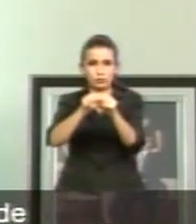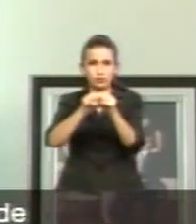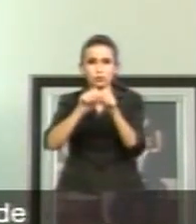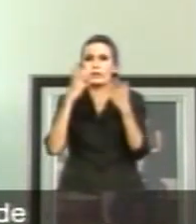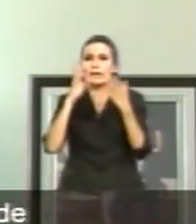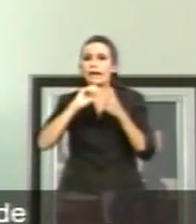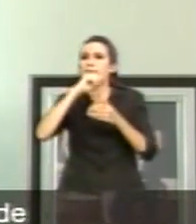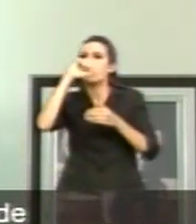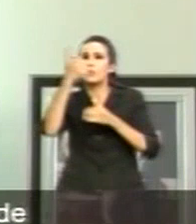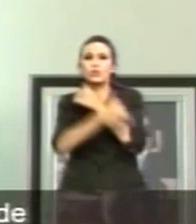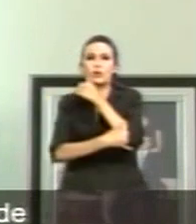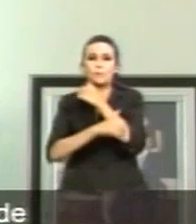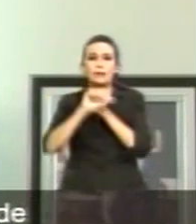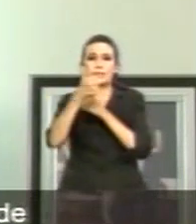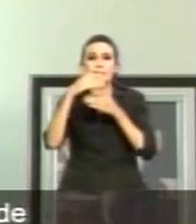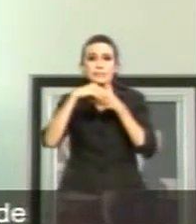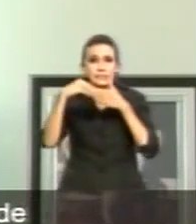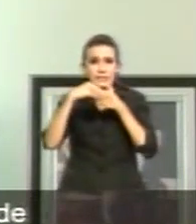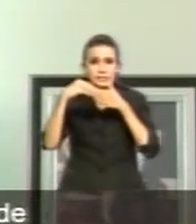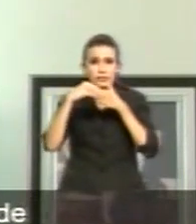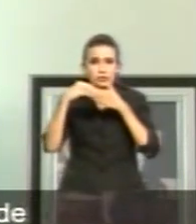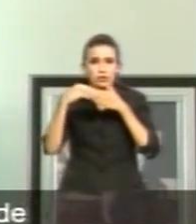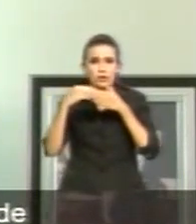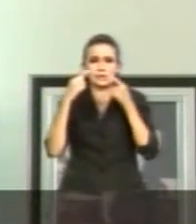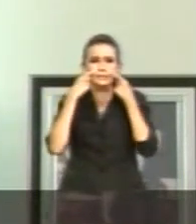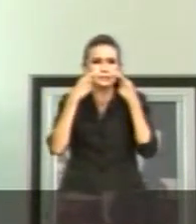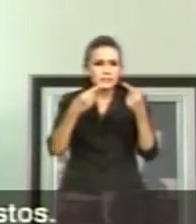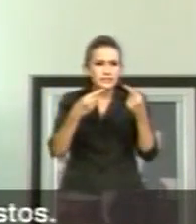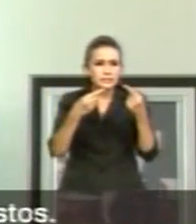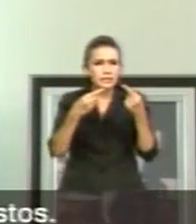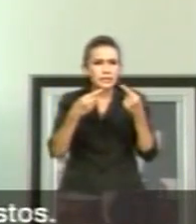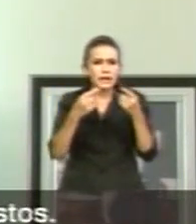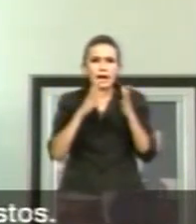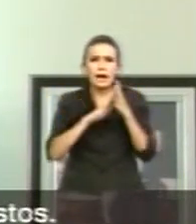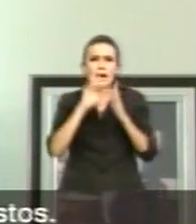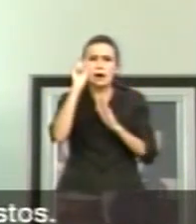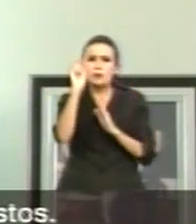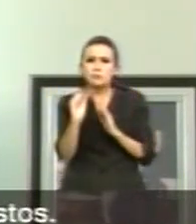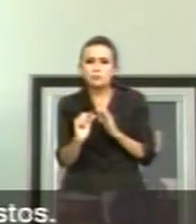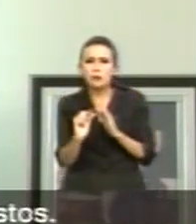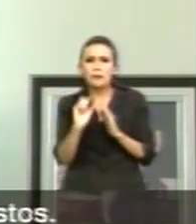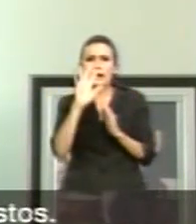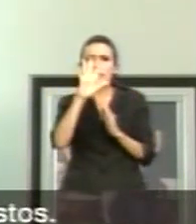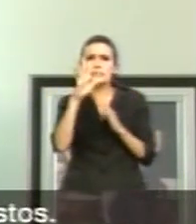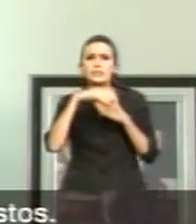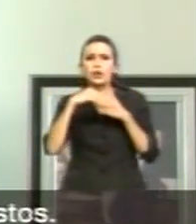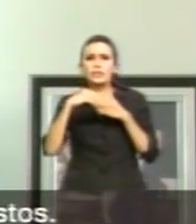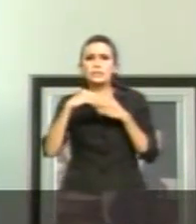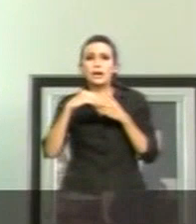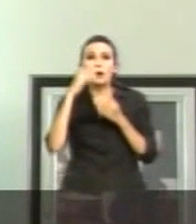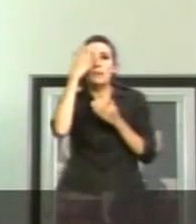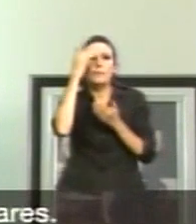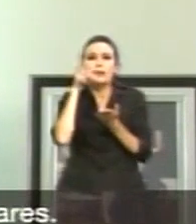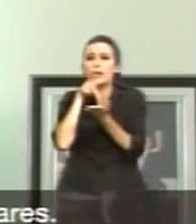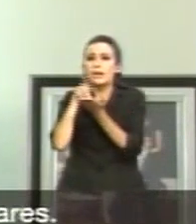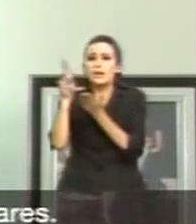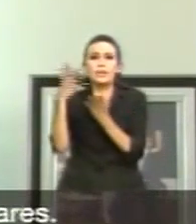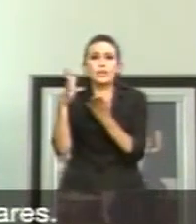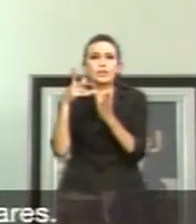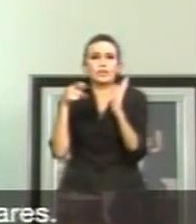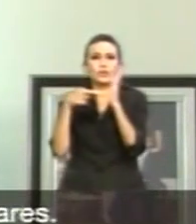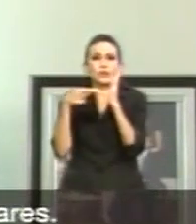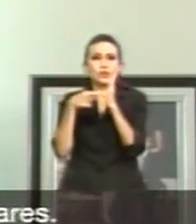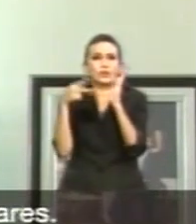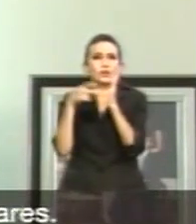puede valer 10 dólares son declarados falsamente a un precio de 5 dólares para evadir impuestos. Y al consumidor